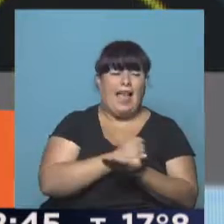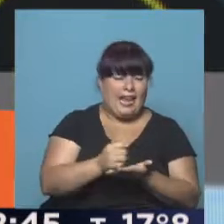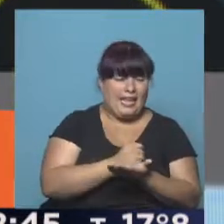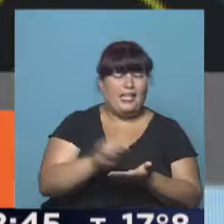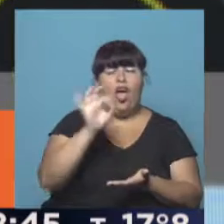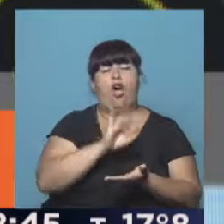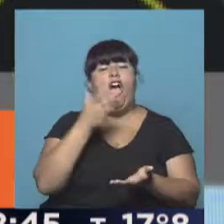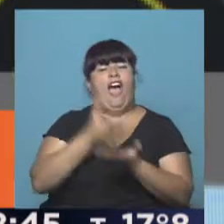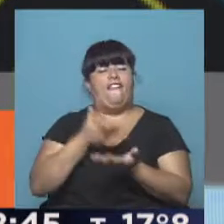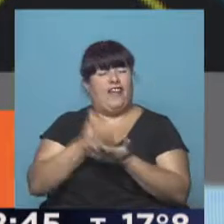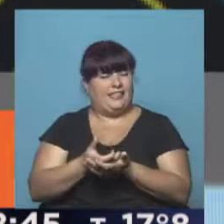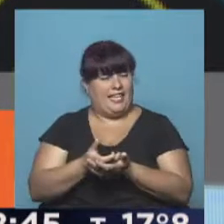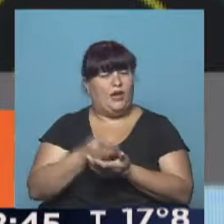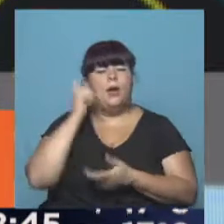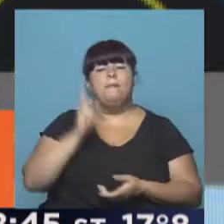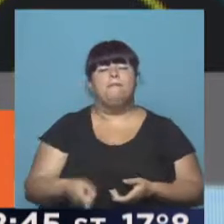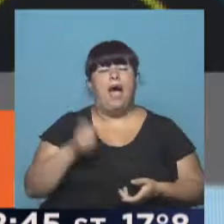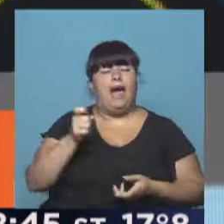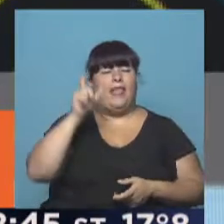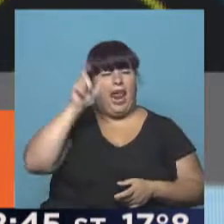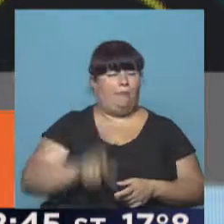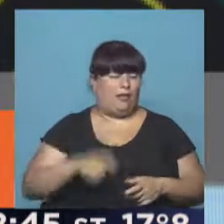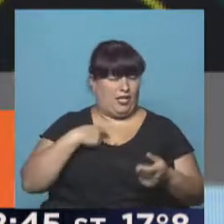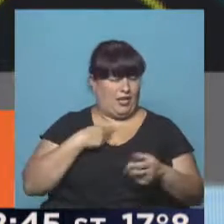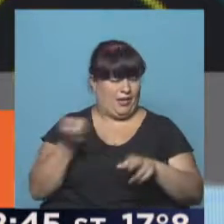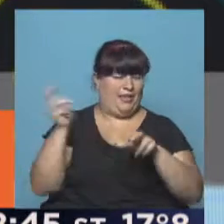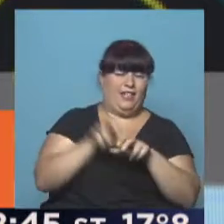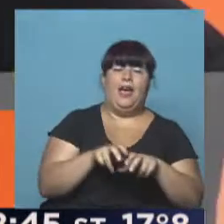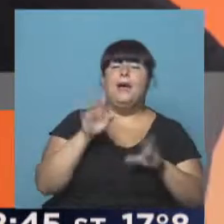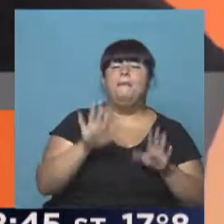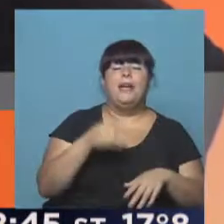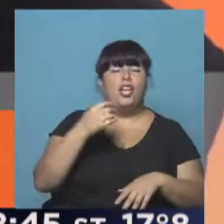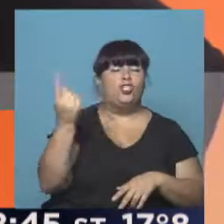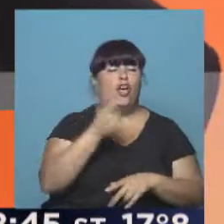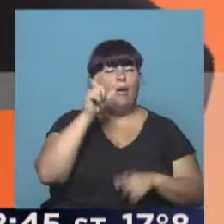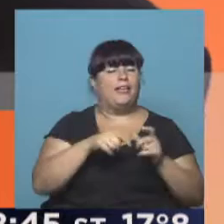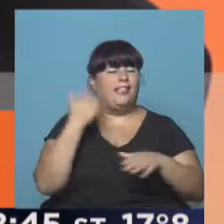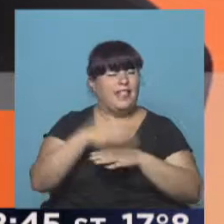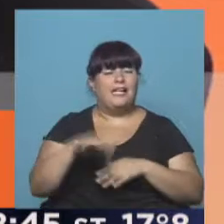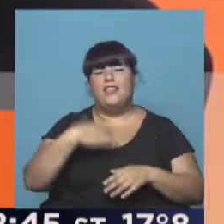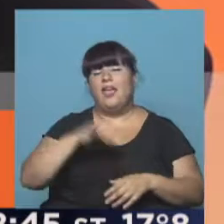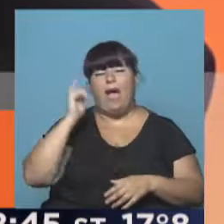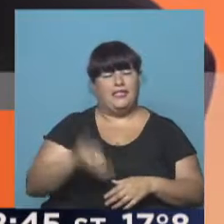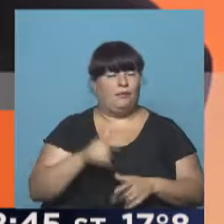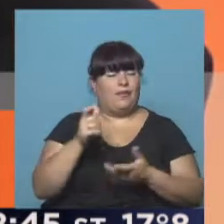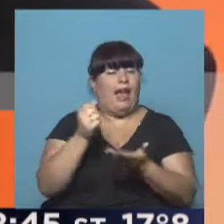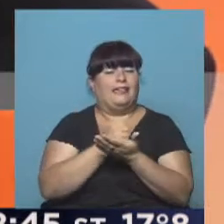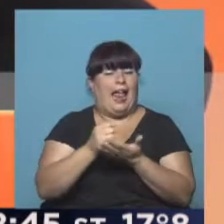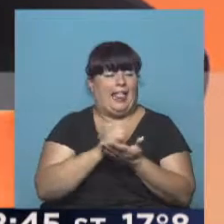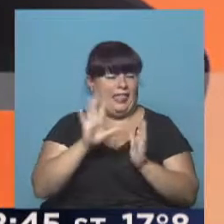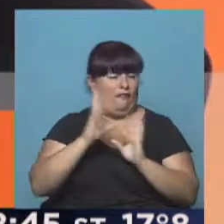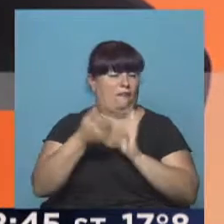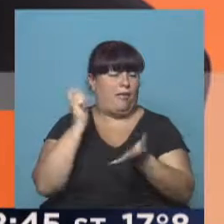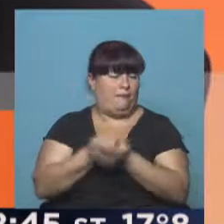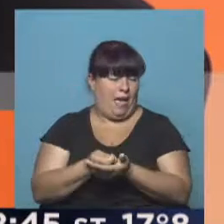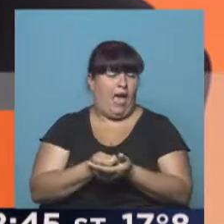crédito o en efectivo y eso lo va a decidir el pasajero pero esto lo que hace es que todo taxi va a tener que aceptar tarjeta de crédito como medio de